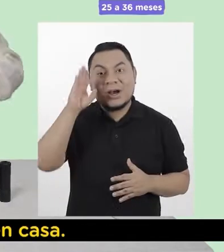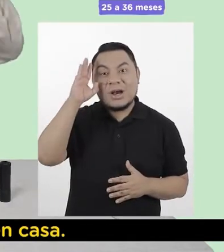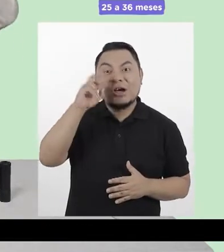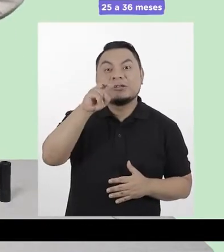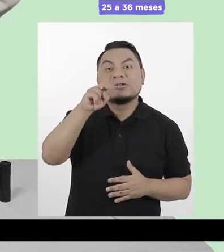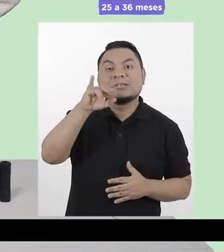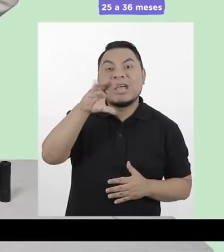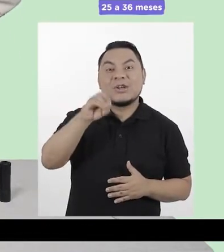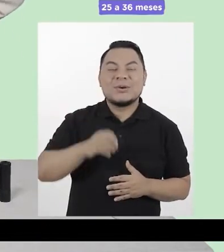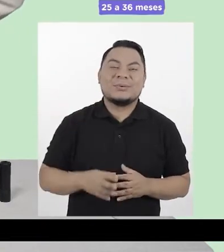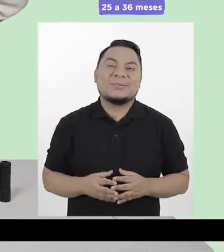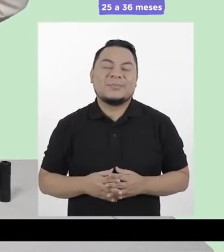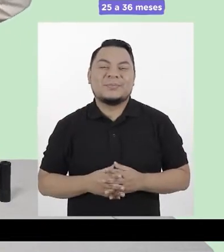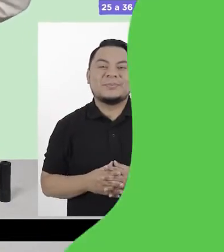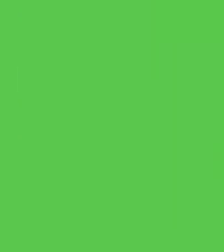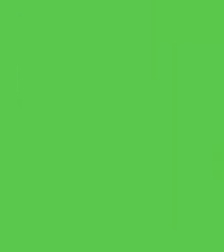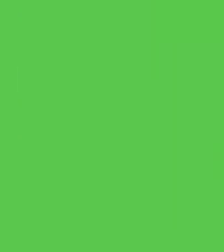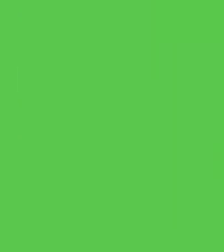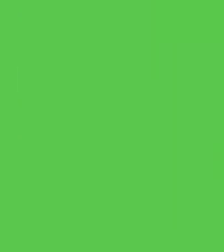casa. ¡Hola, Rosario!